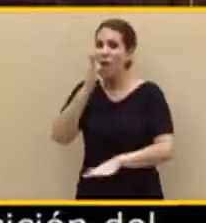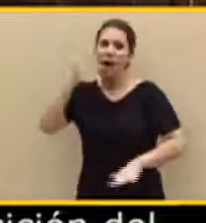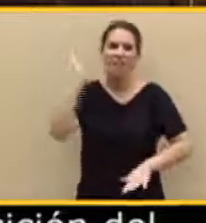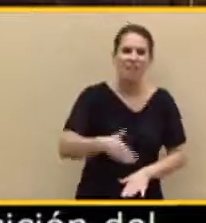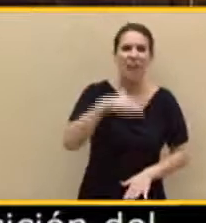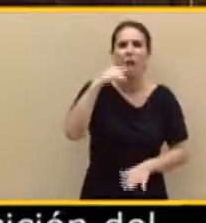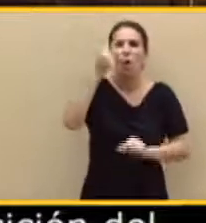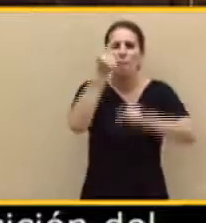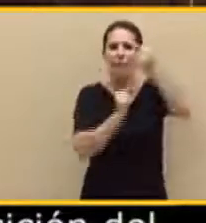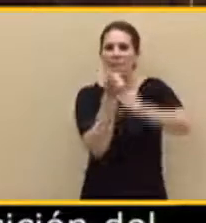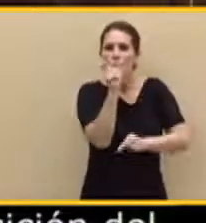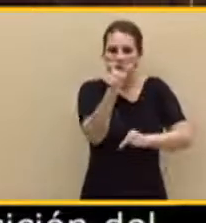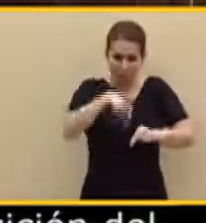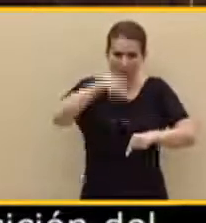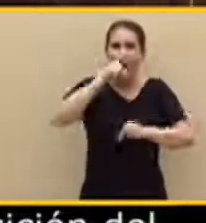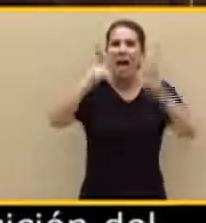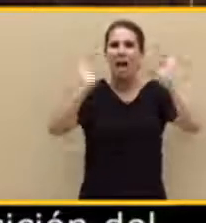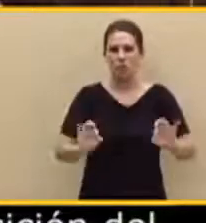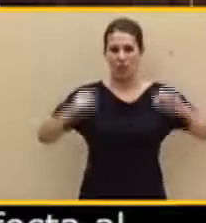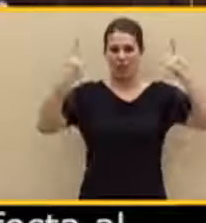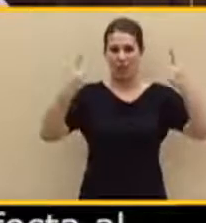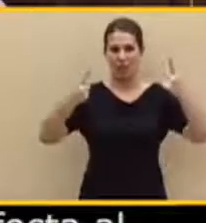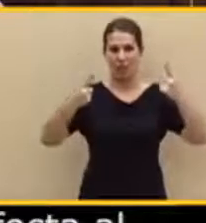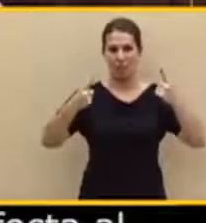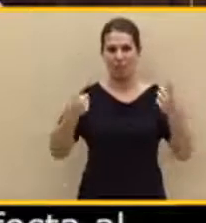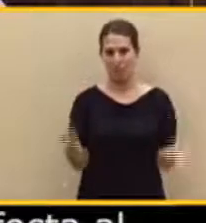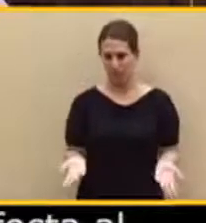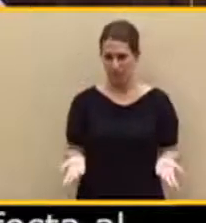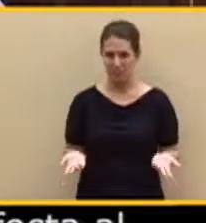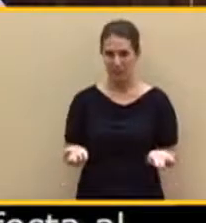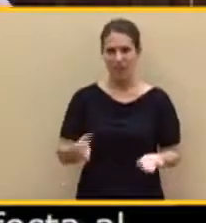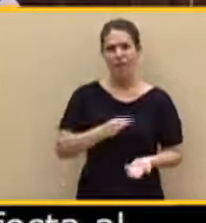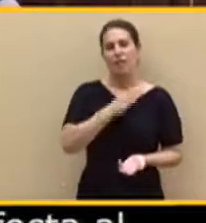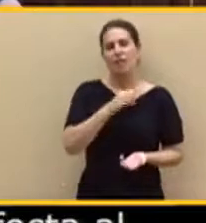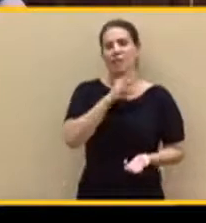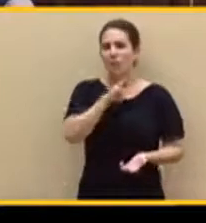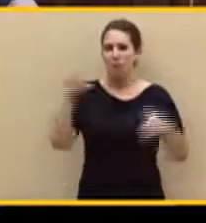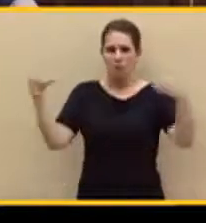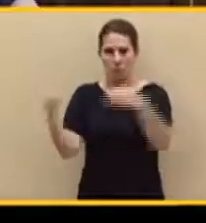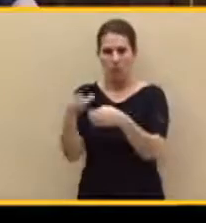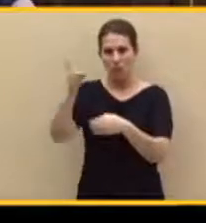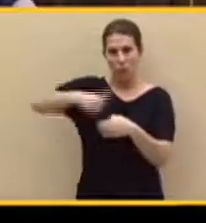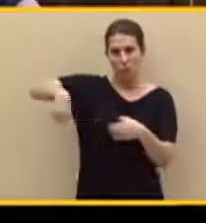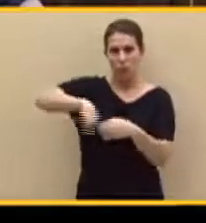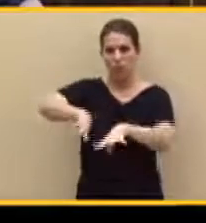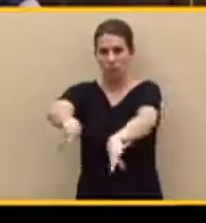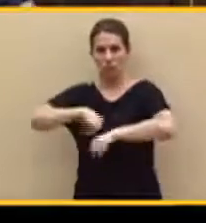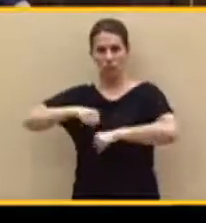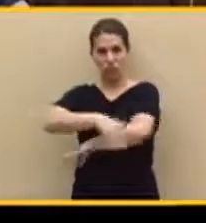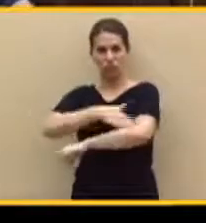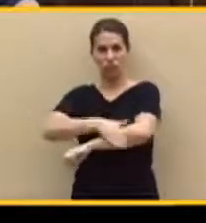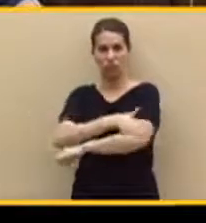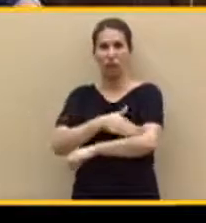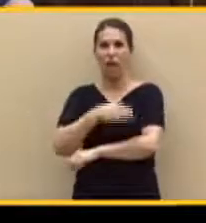en curso. Señorías del Partido Popular, con ustedes al mando del Poder Ejecutivo, están enfrentando al